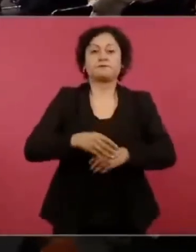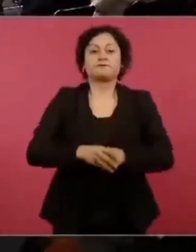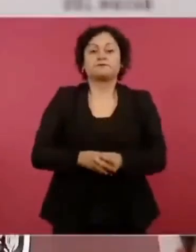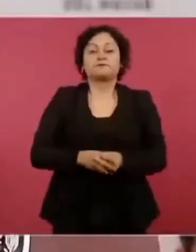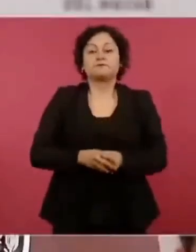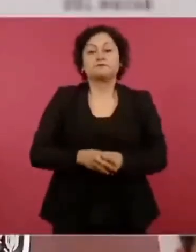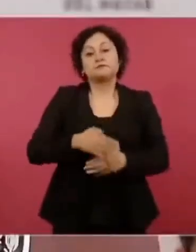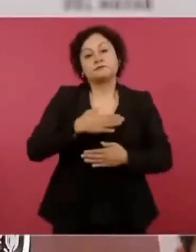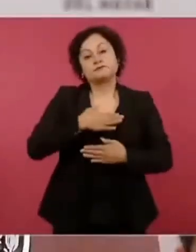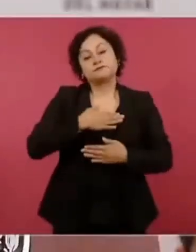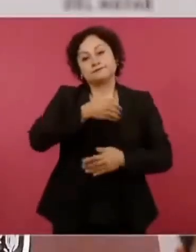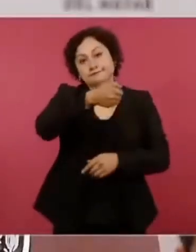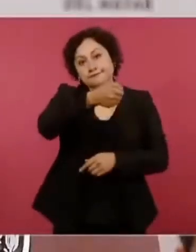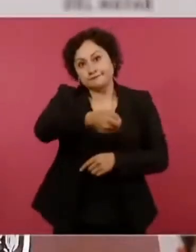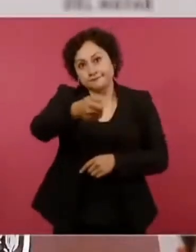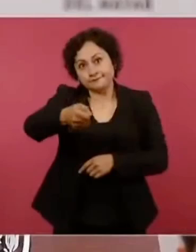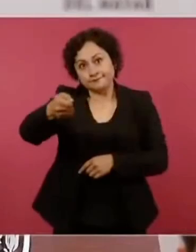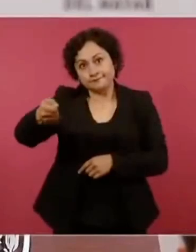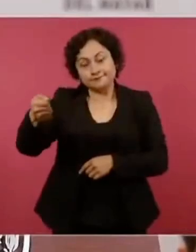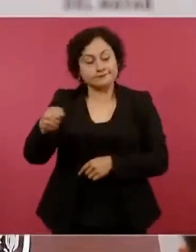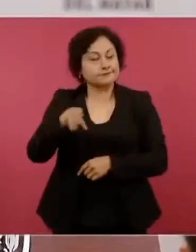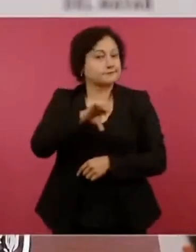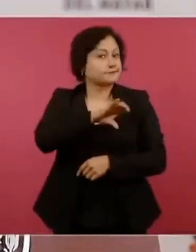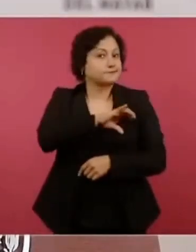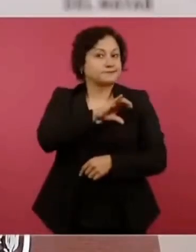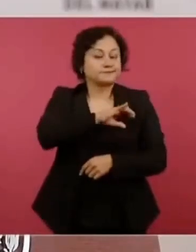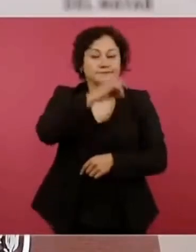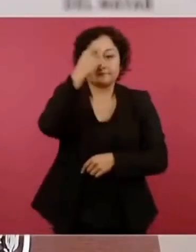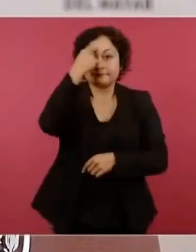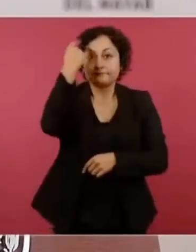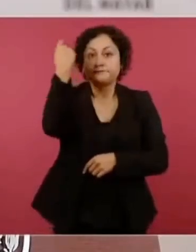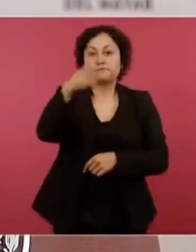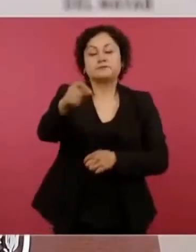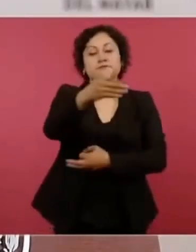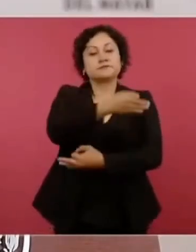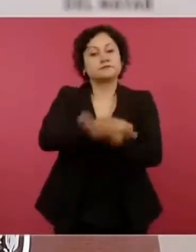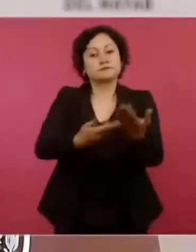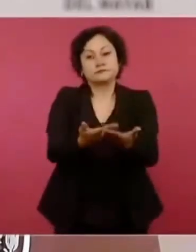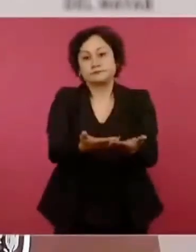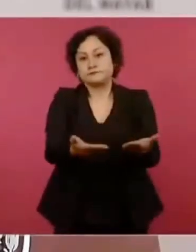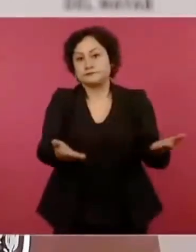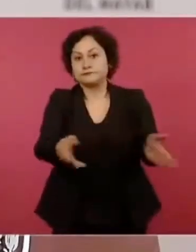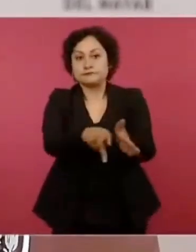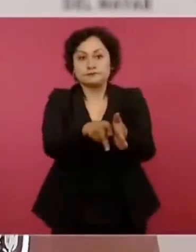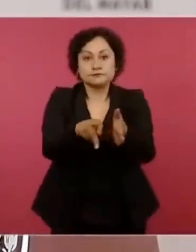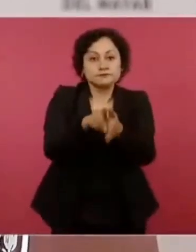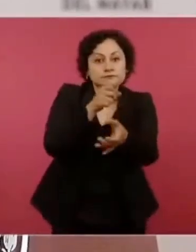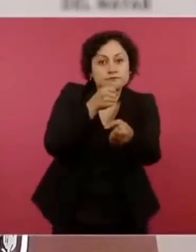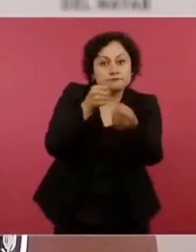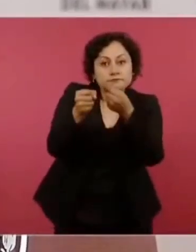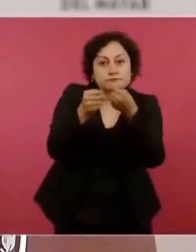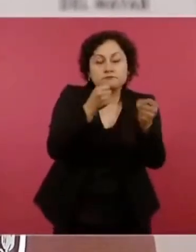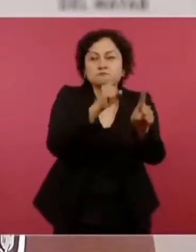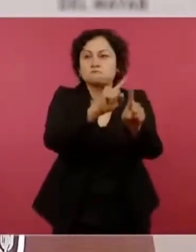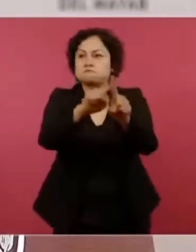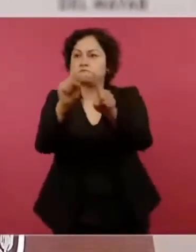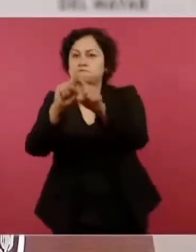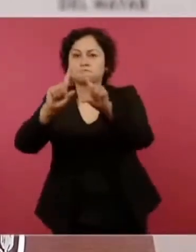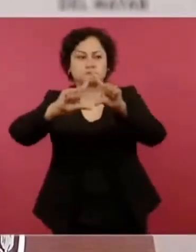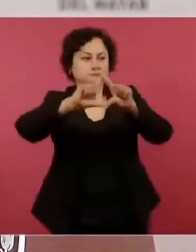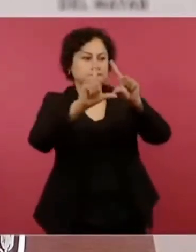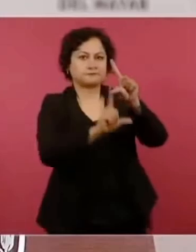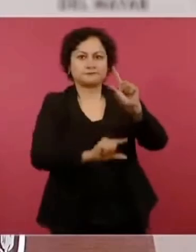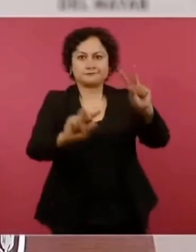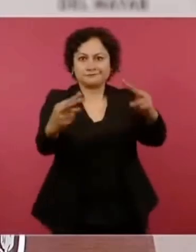saludo con el afecto de siempre a todos los reporteros, toda la gente que nos está viendo en el país y